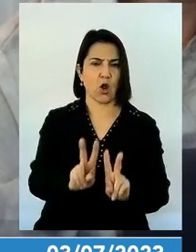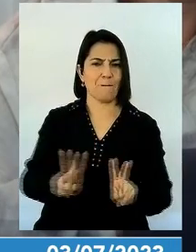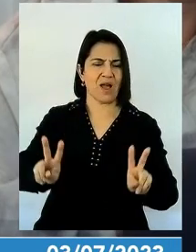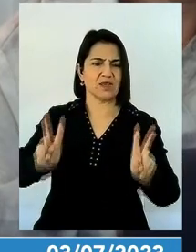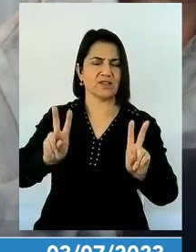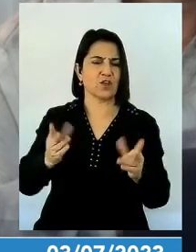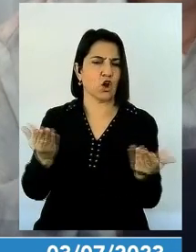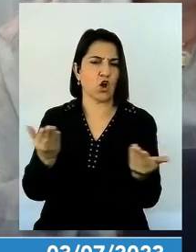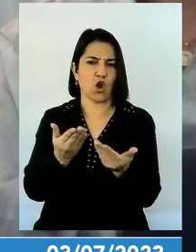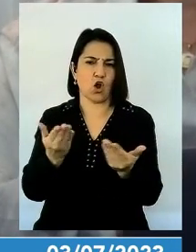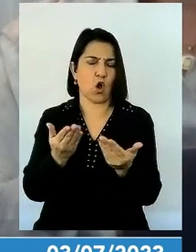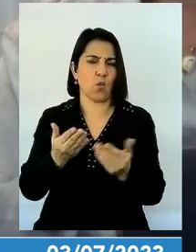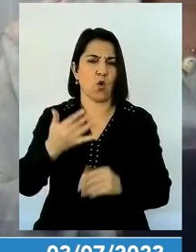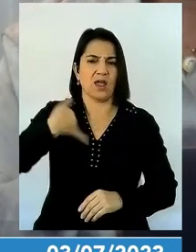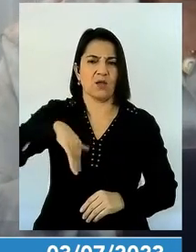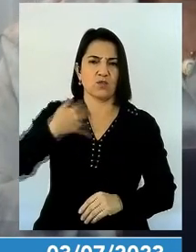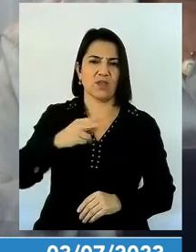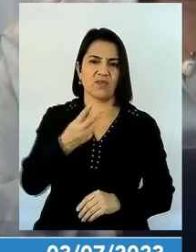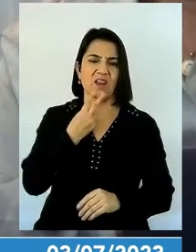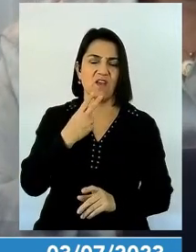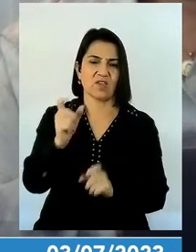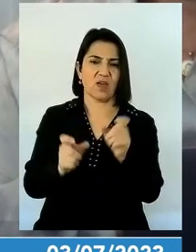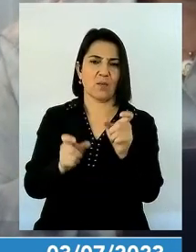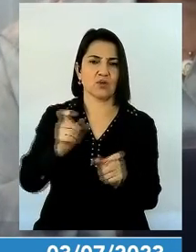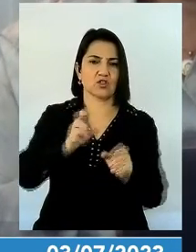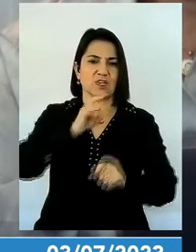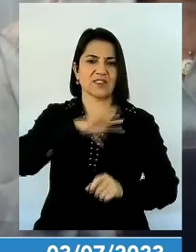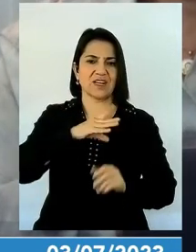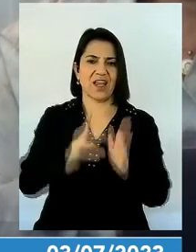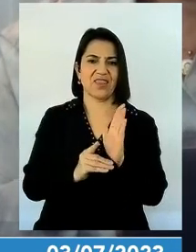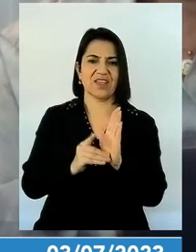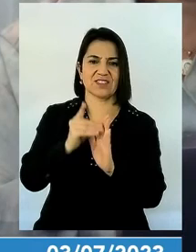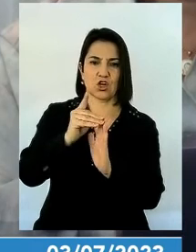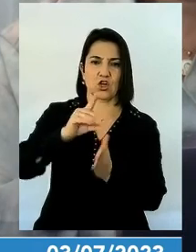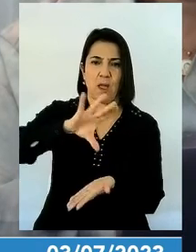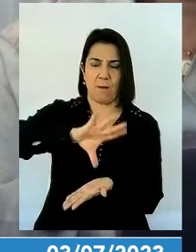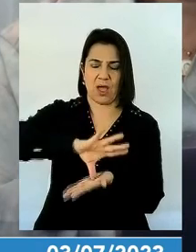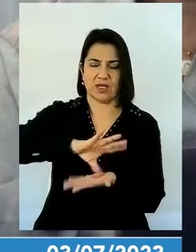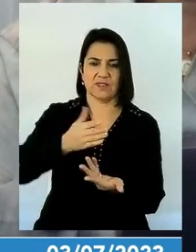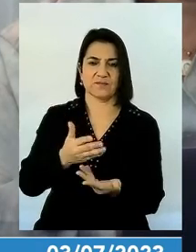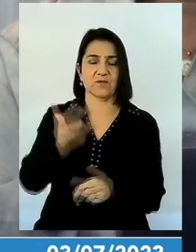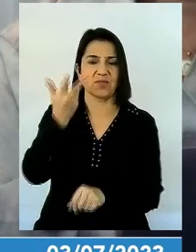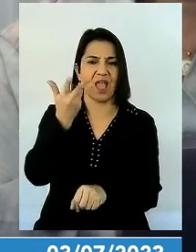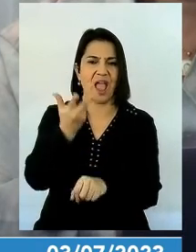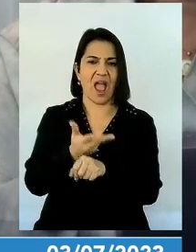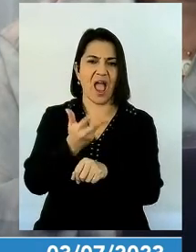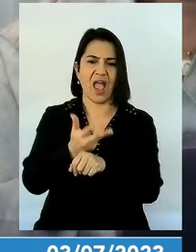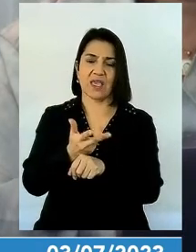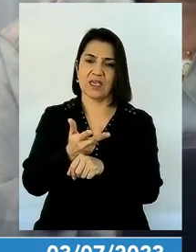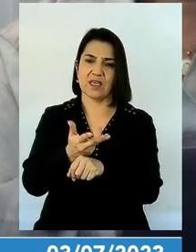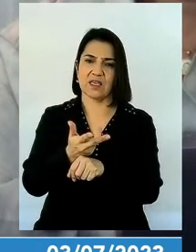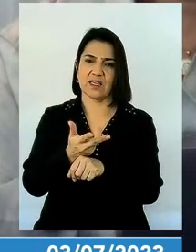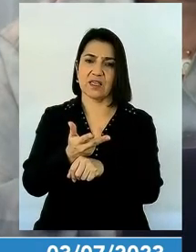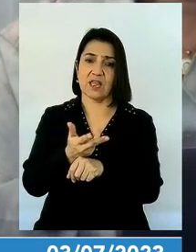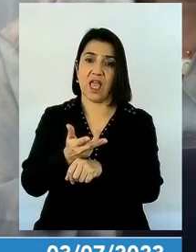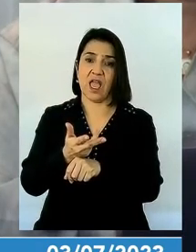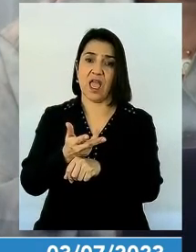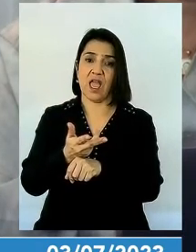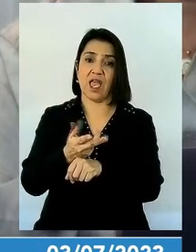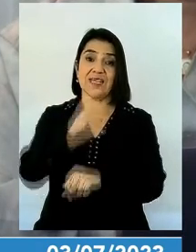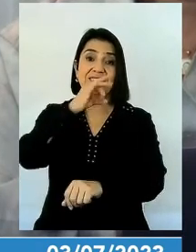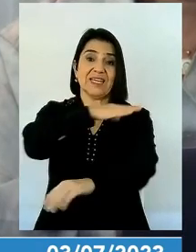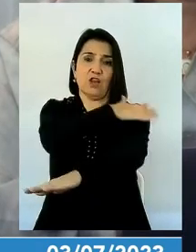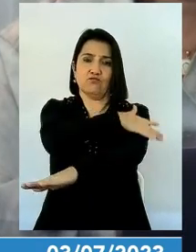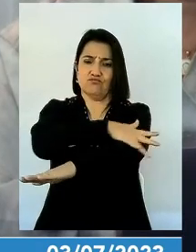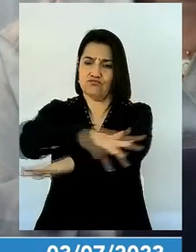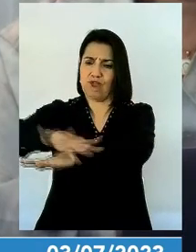vital en la vida de los chilenos y en el desarrollo del país. Tenemos una extensa costa en nuestro